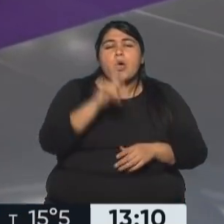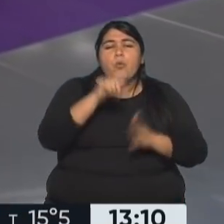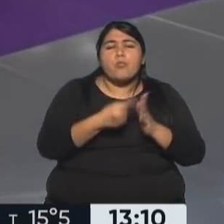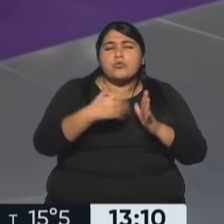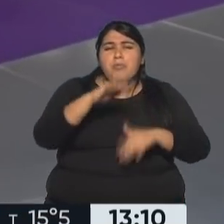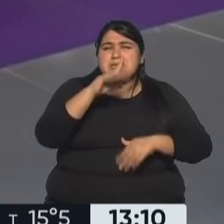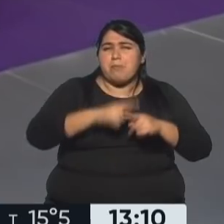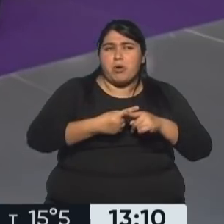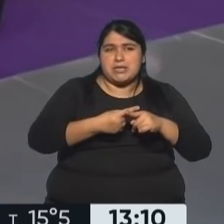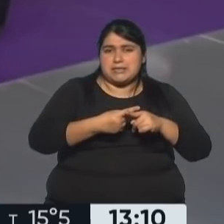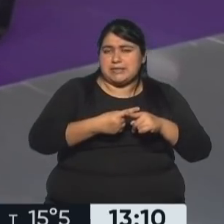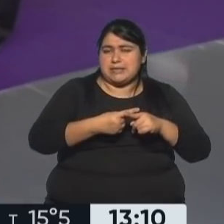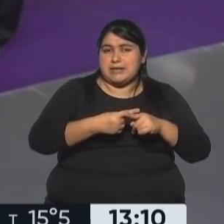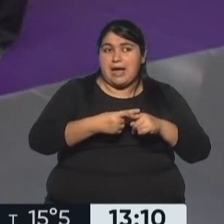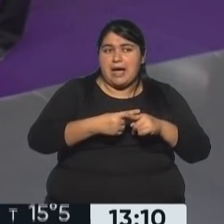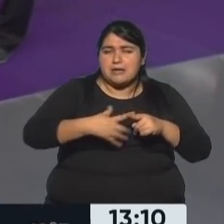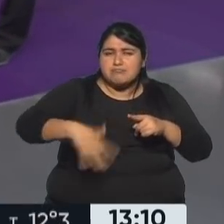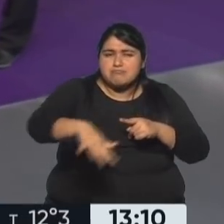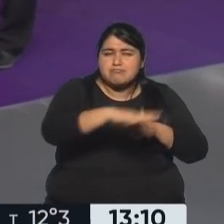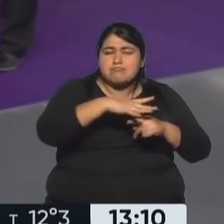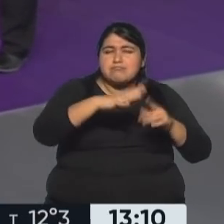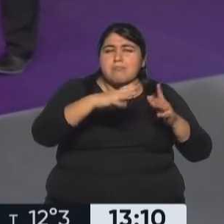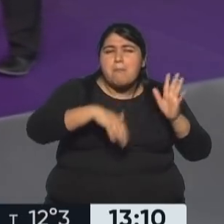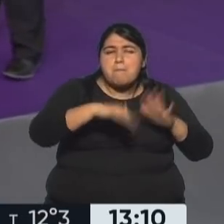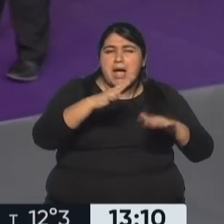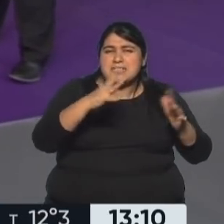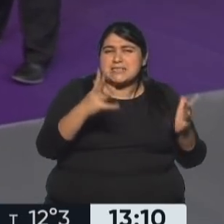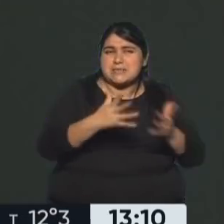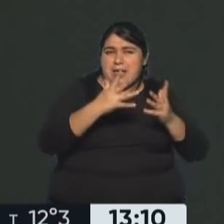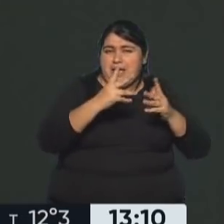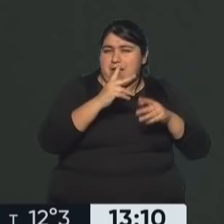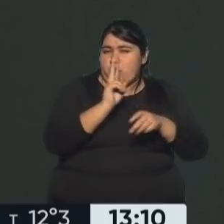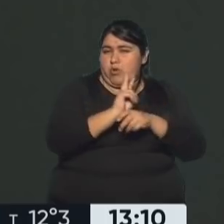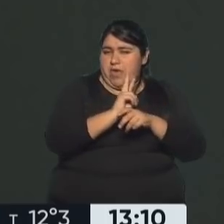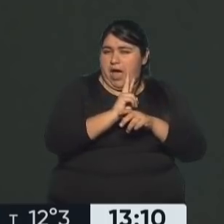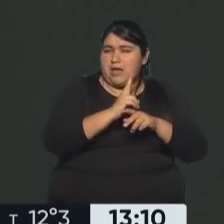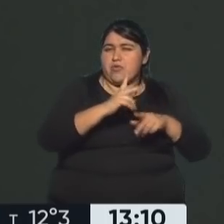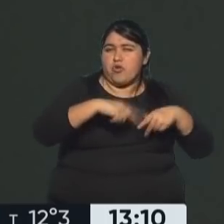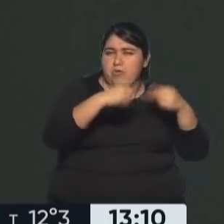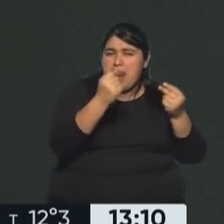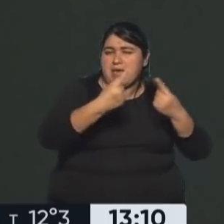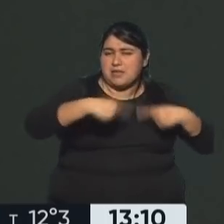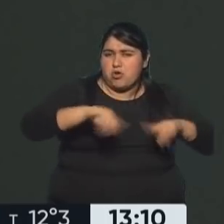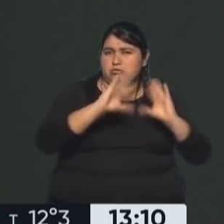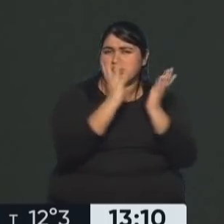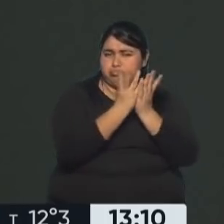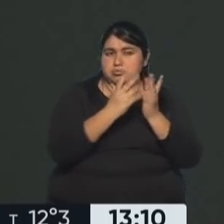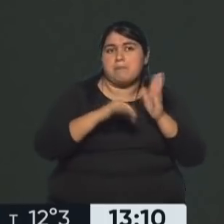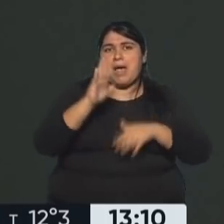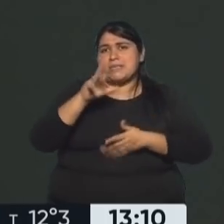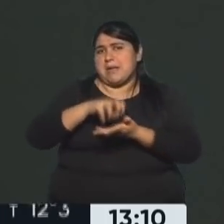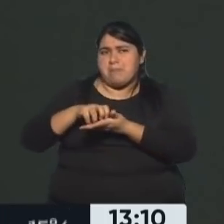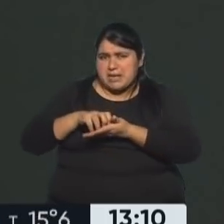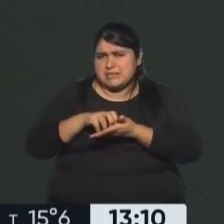la política más verde ambientalista que empezó a asumir China, producto de las presiones también de los organismos, digamos, y las